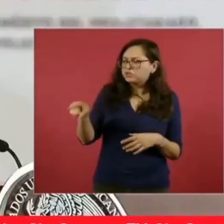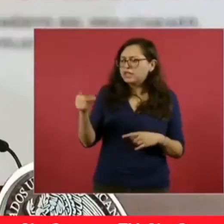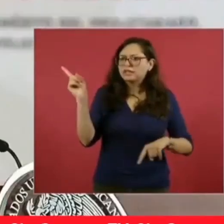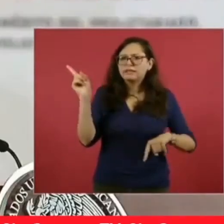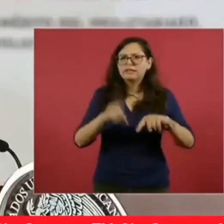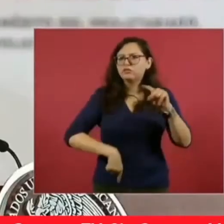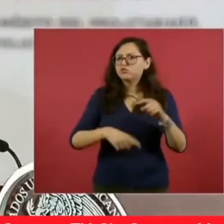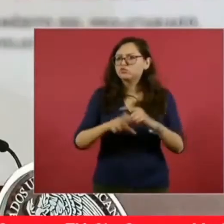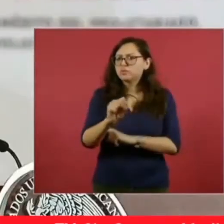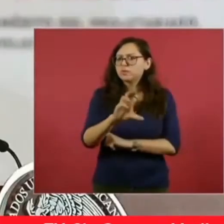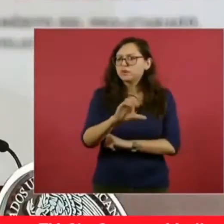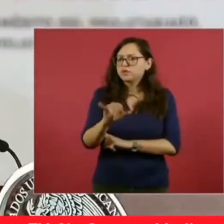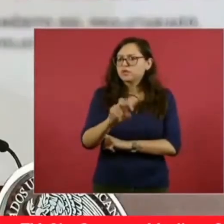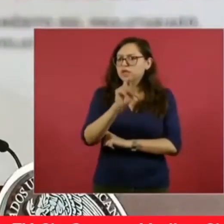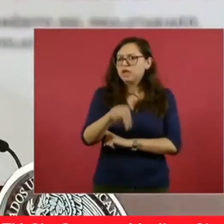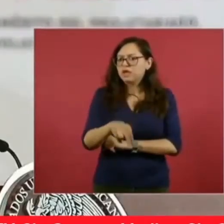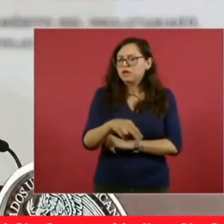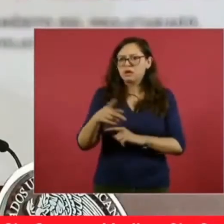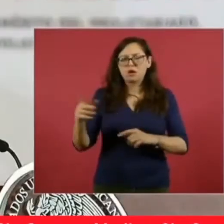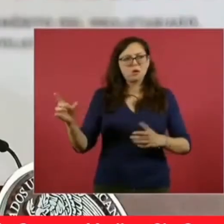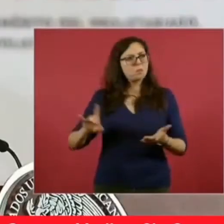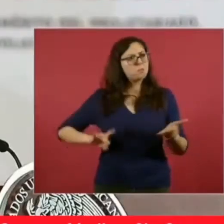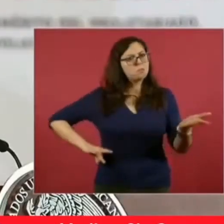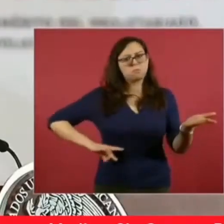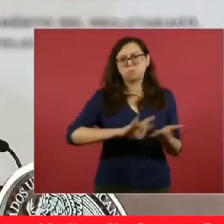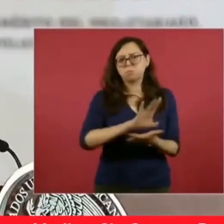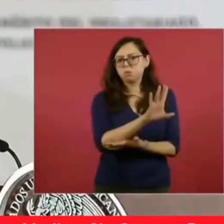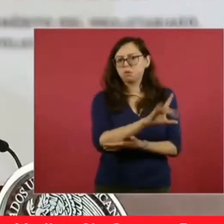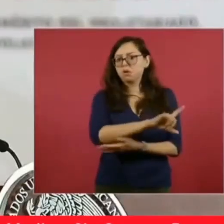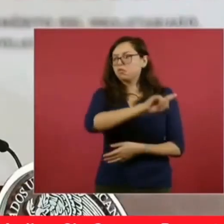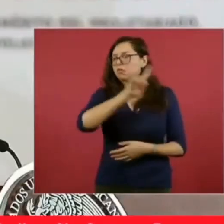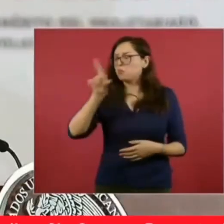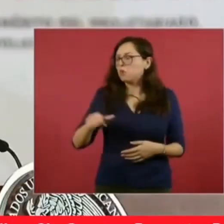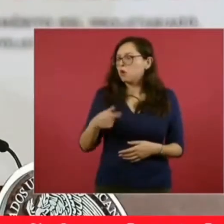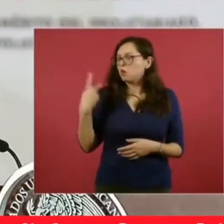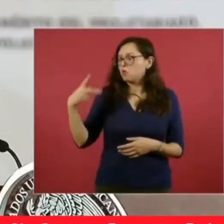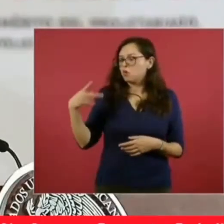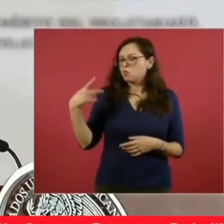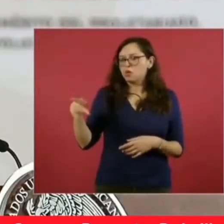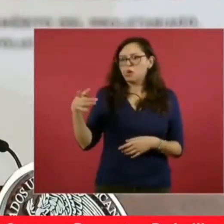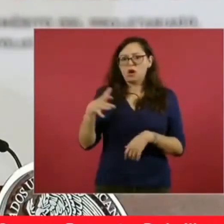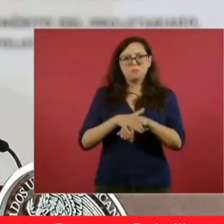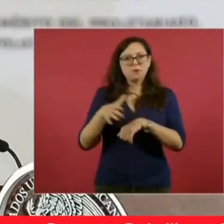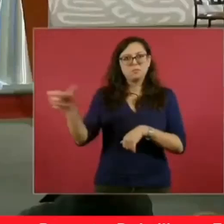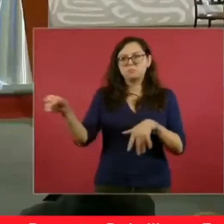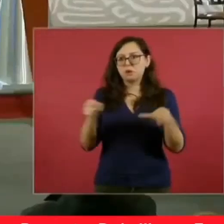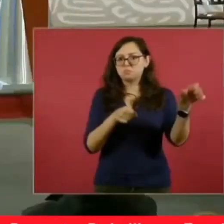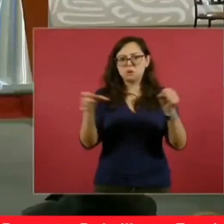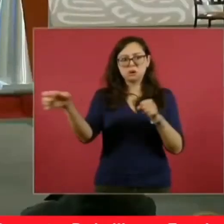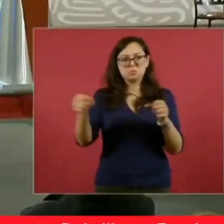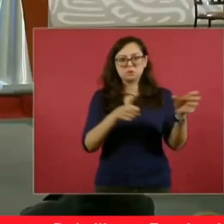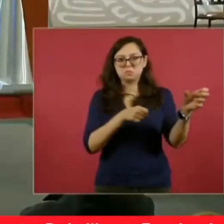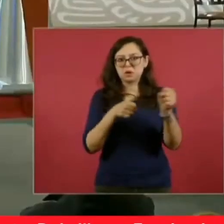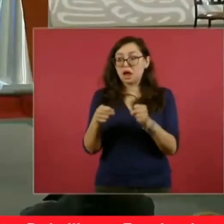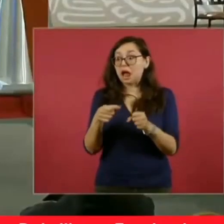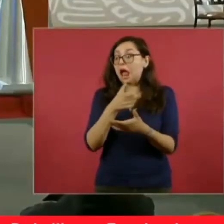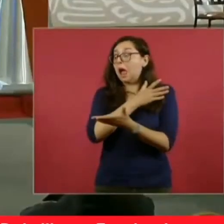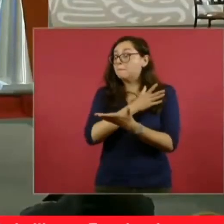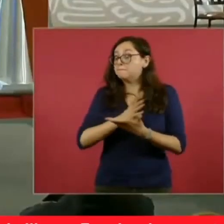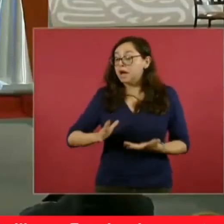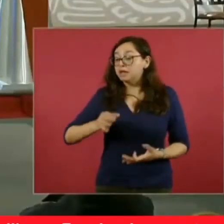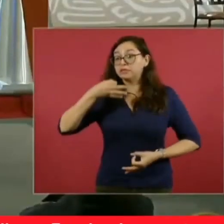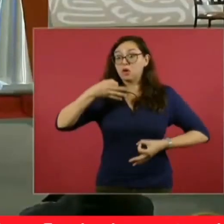nombró ministros a modo, además de la mitad de los jueces de primera instancia. Todo con una mayoría